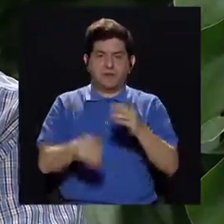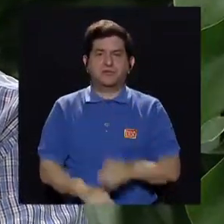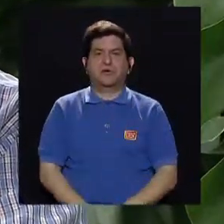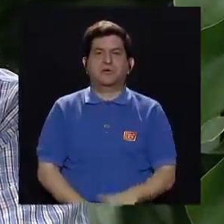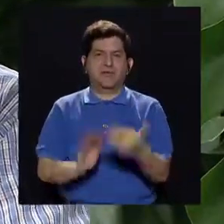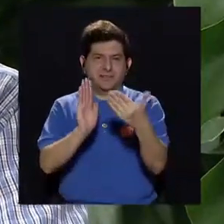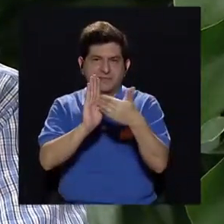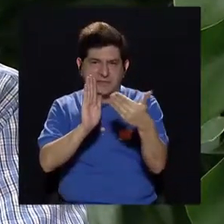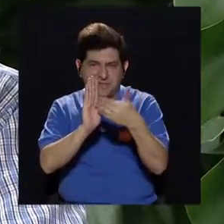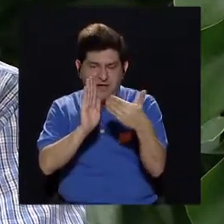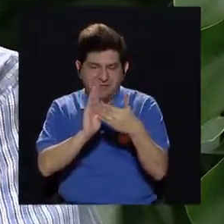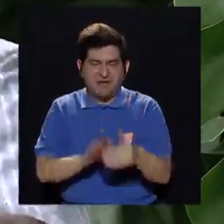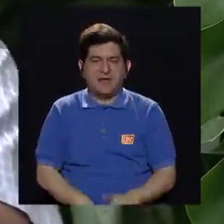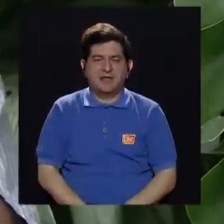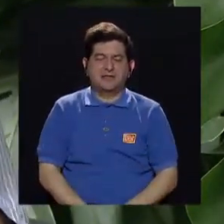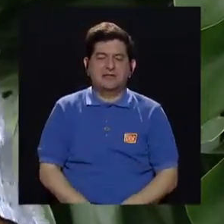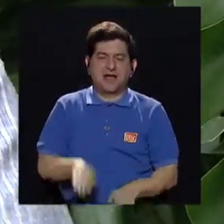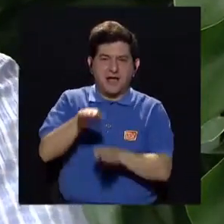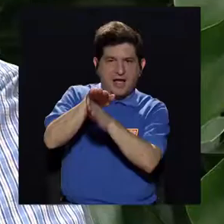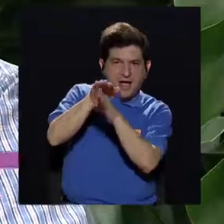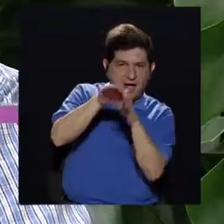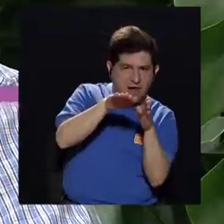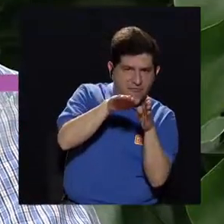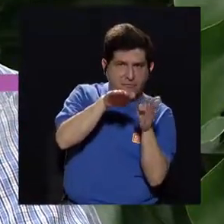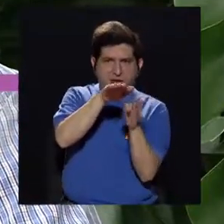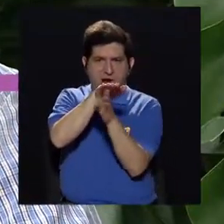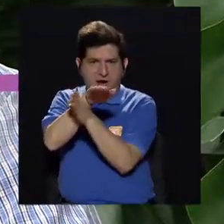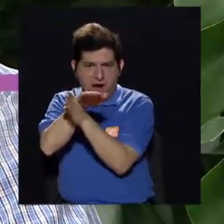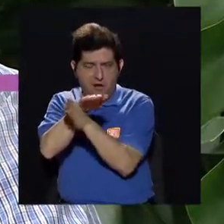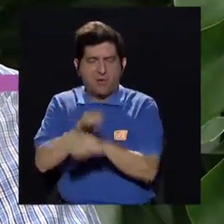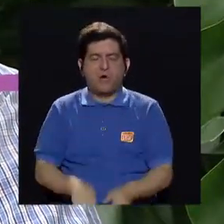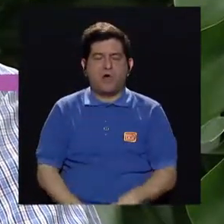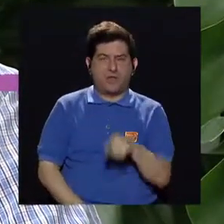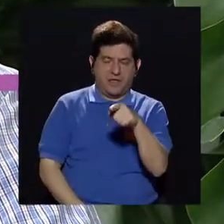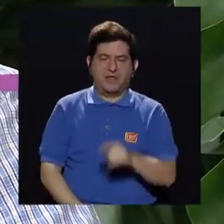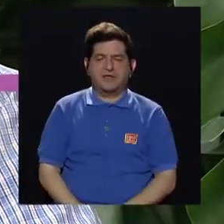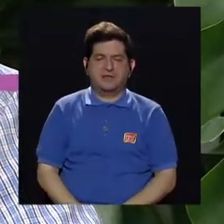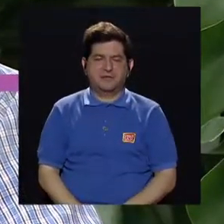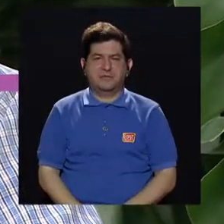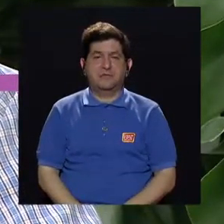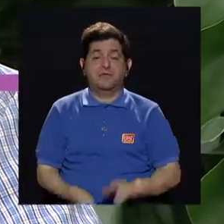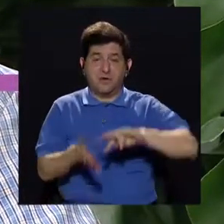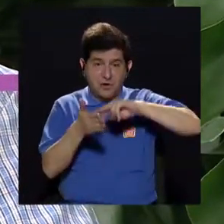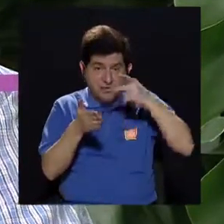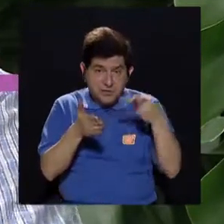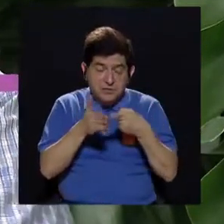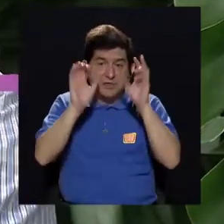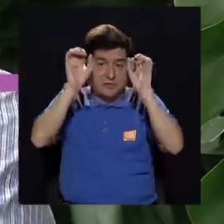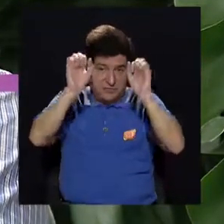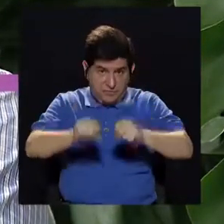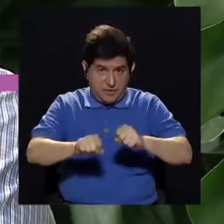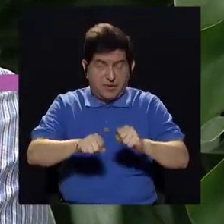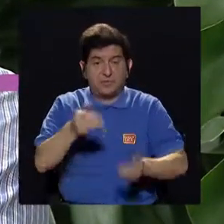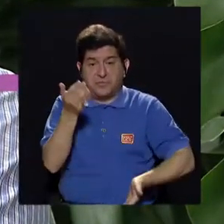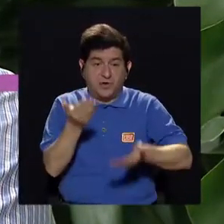gastan mucho zapato por el lado de afuera o por el lado de adentro, uh-huh. ¿Verdad? Eso es muy importante porque eso puede más